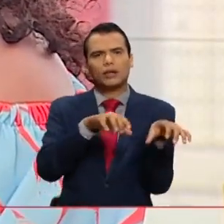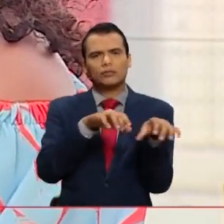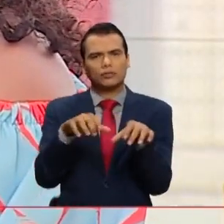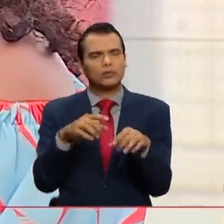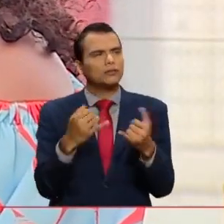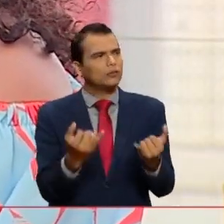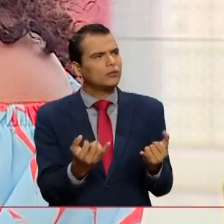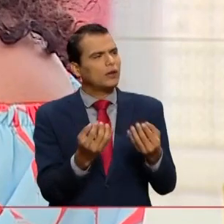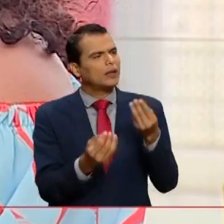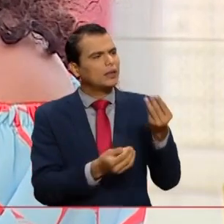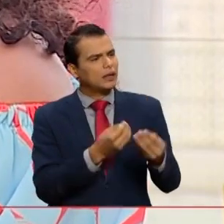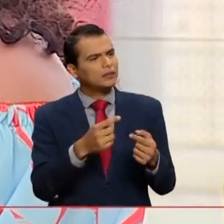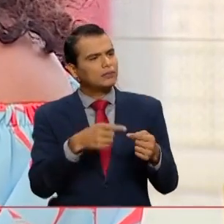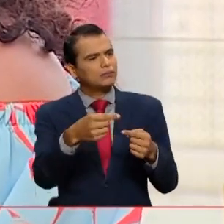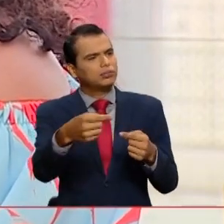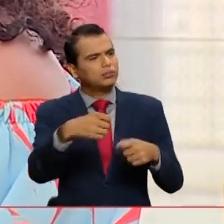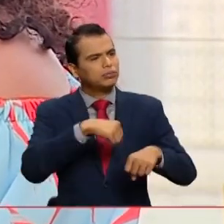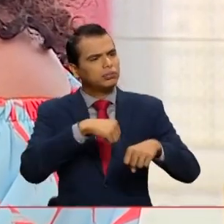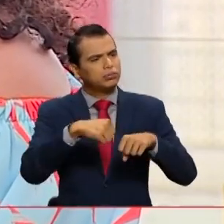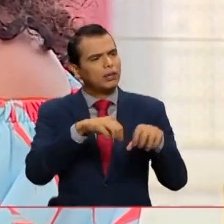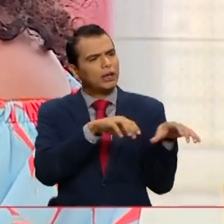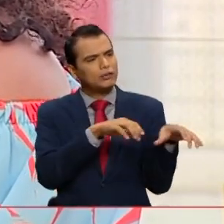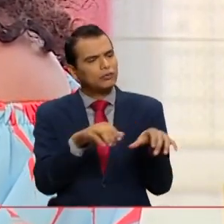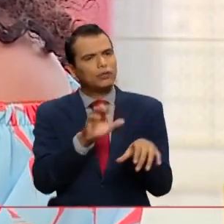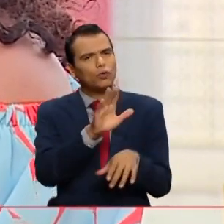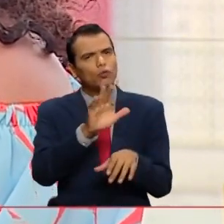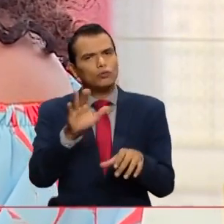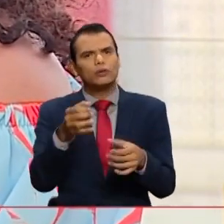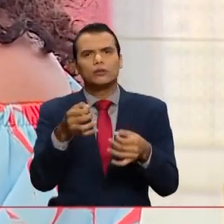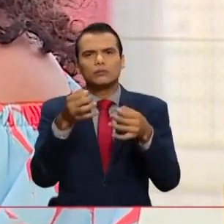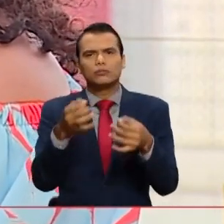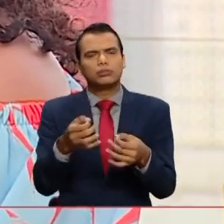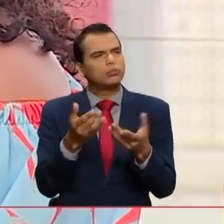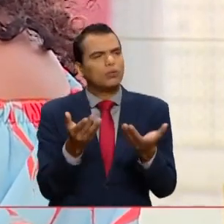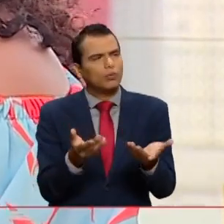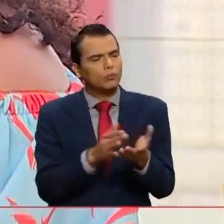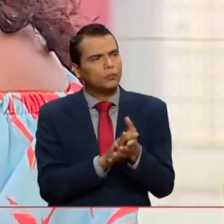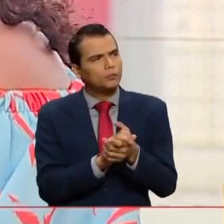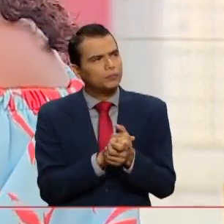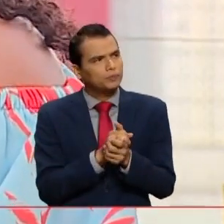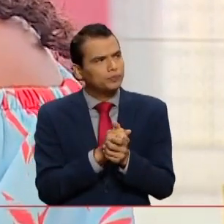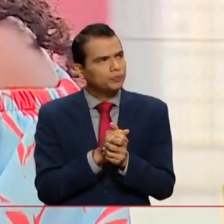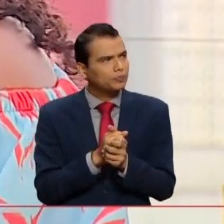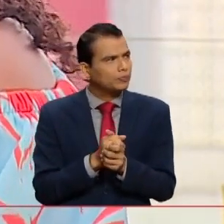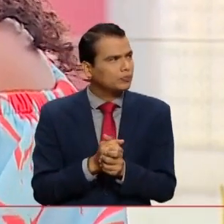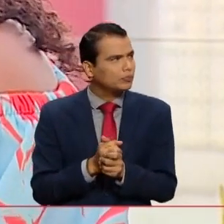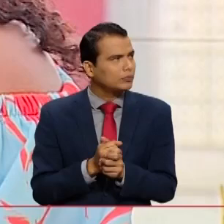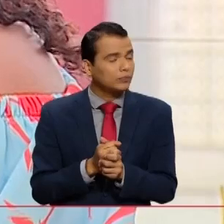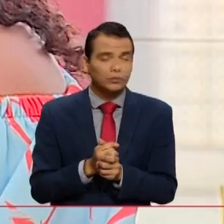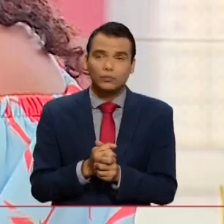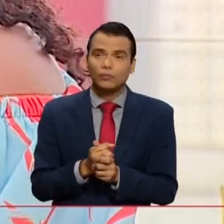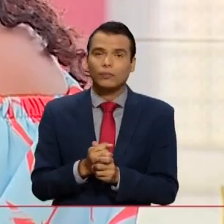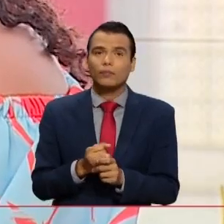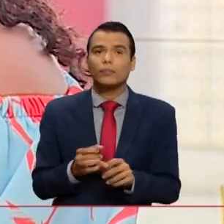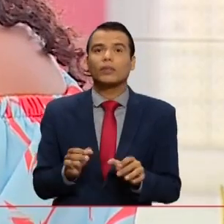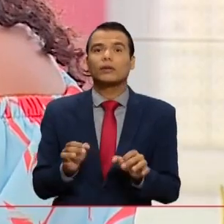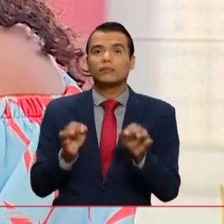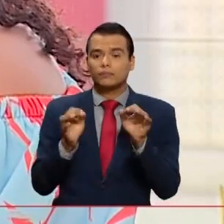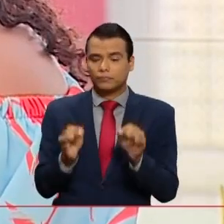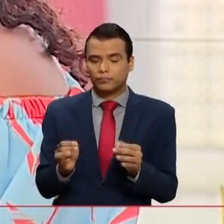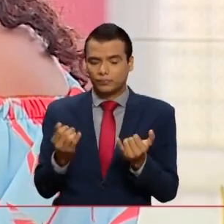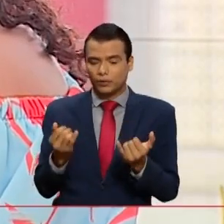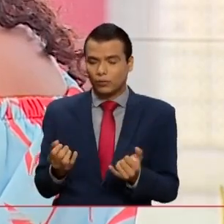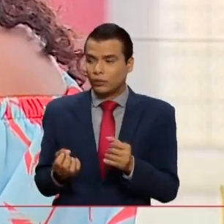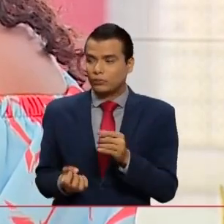paso a seguir y cuáles son las acciones que se van a estar llevando a cabo en estas regiones? Sí, nosotros vamos hoy a conformar